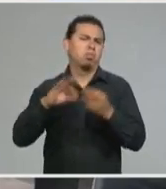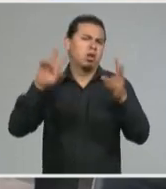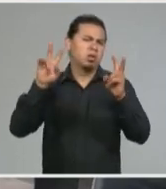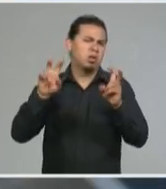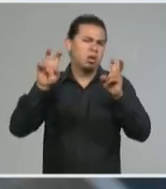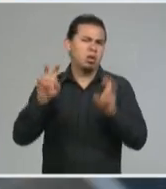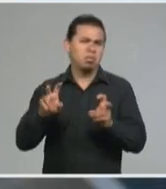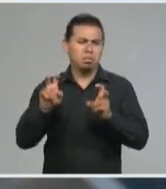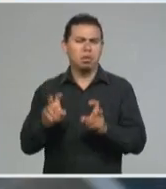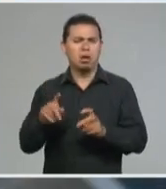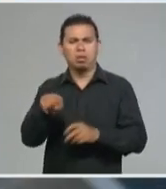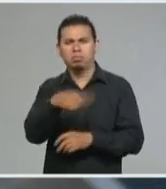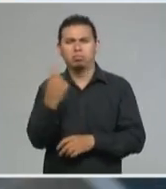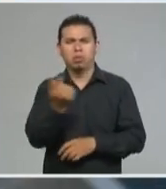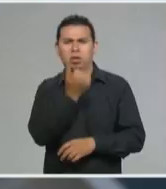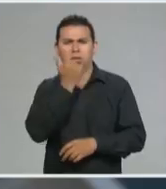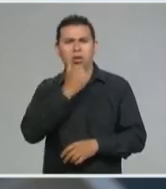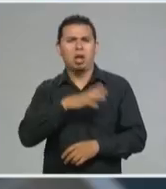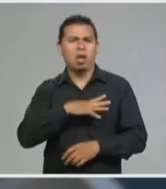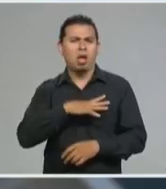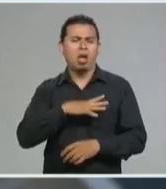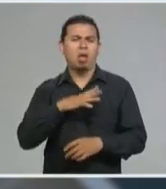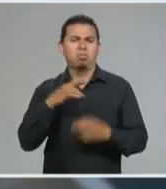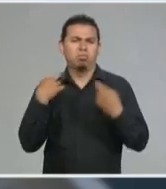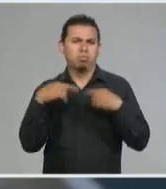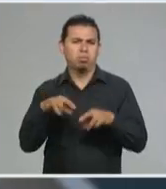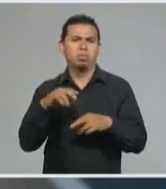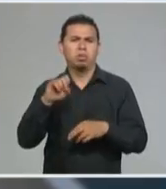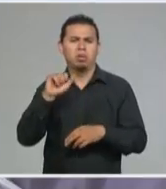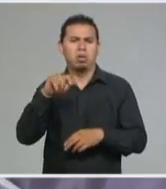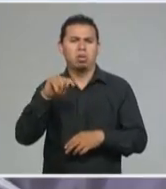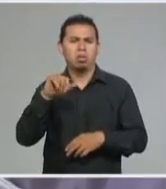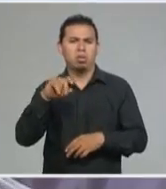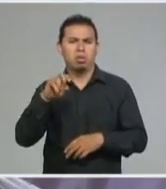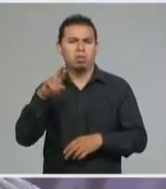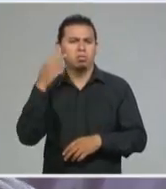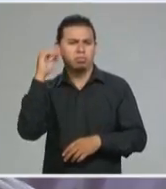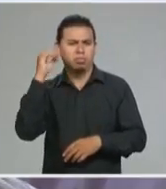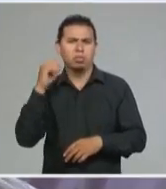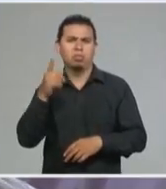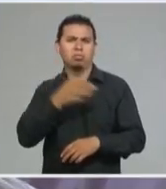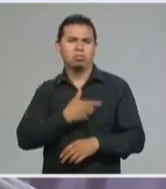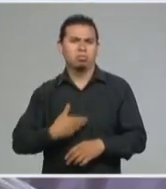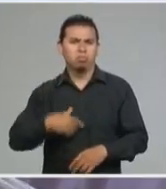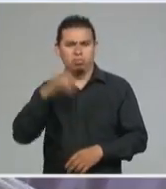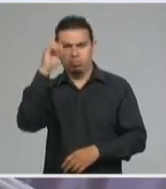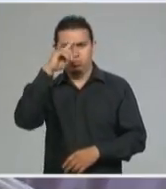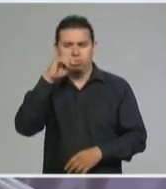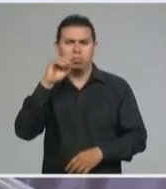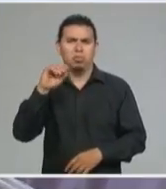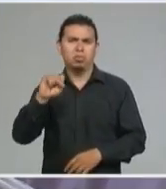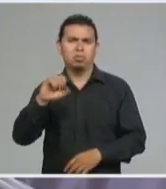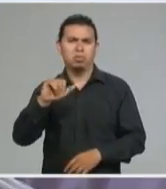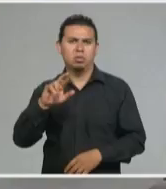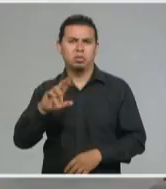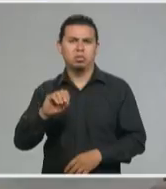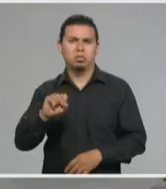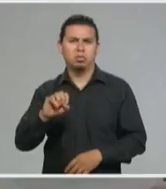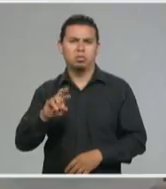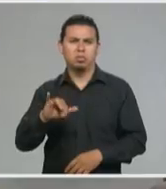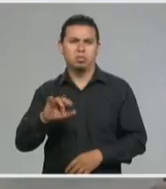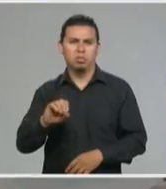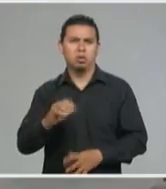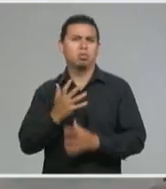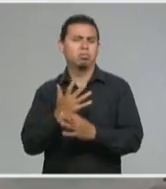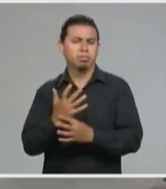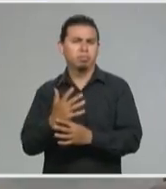tema a los alumnos y profesores de la Universidad Santander de Oaxaca. El presidente del Consejo Ciudadano, Óscar Osorio Rosas,